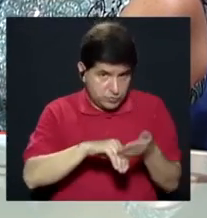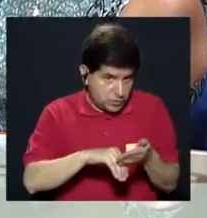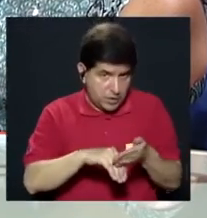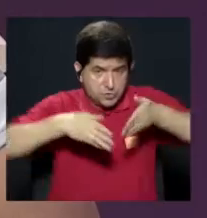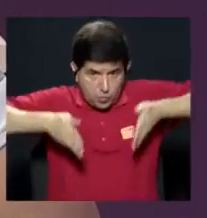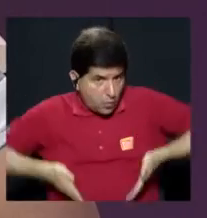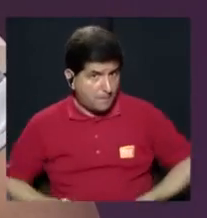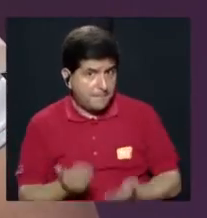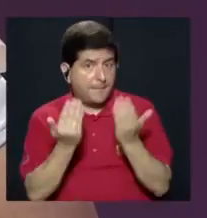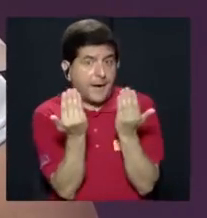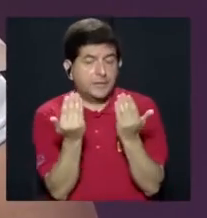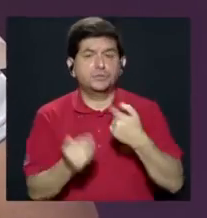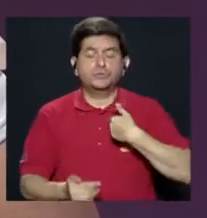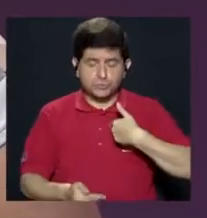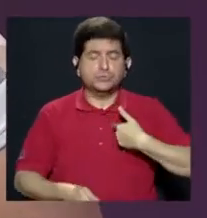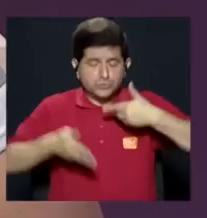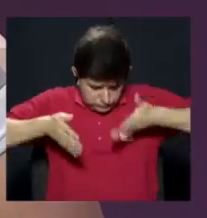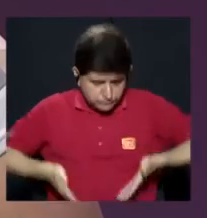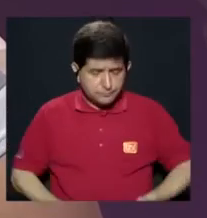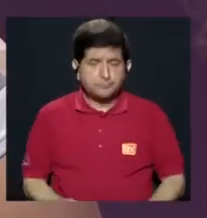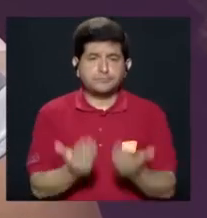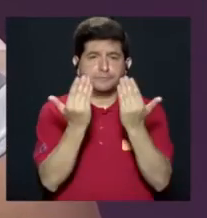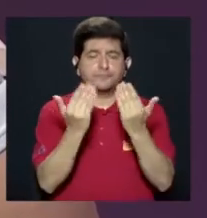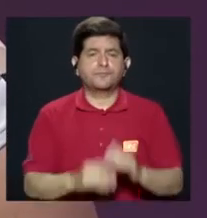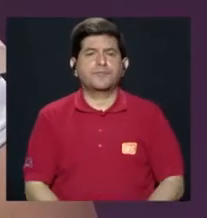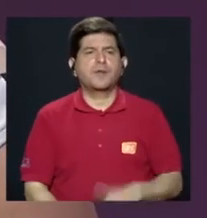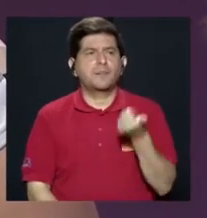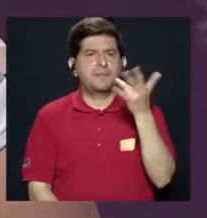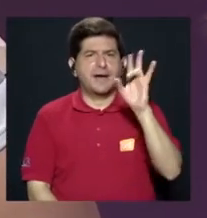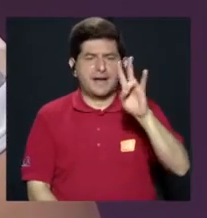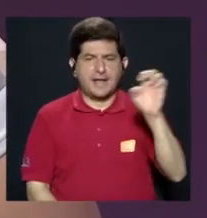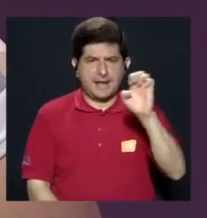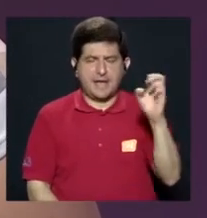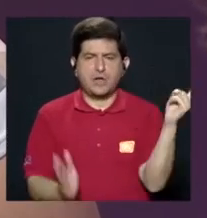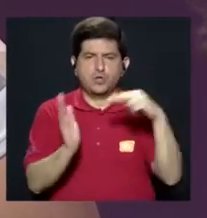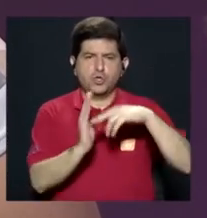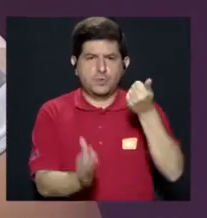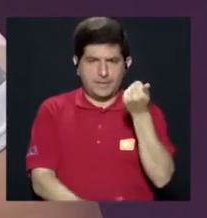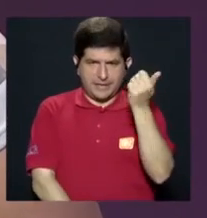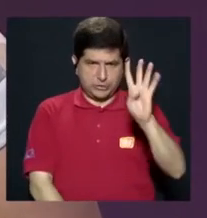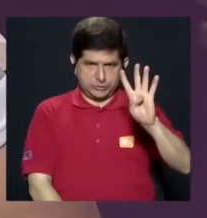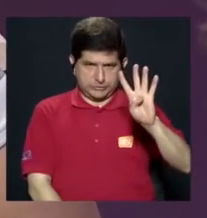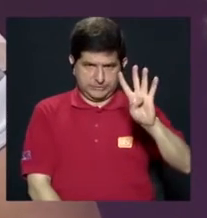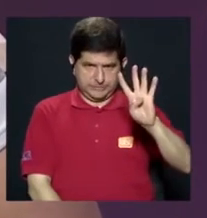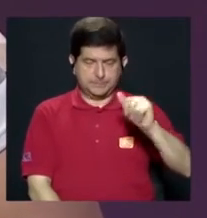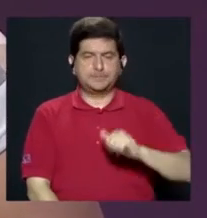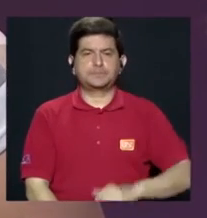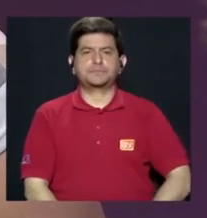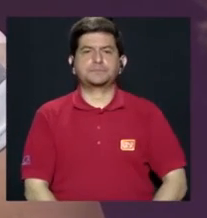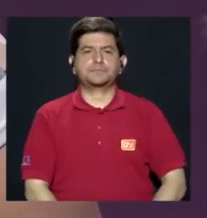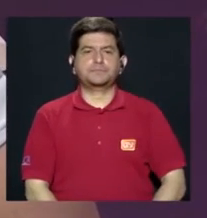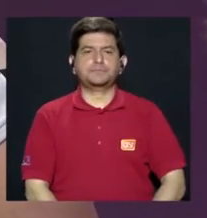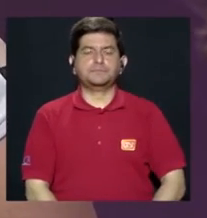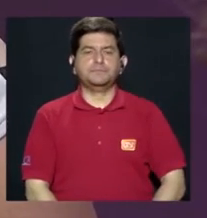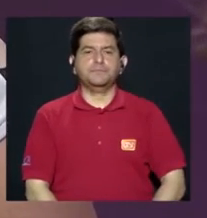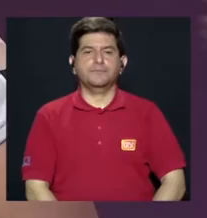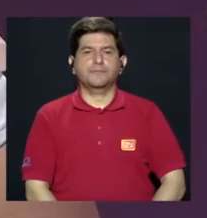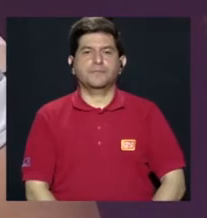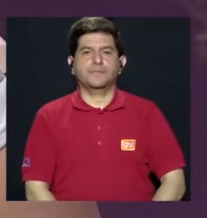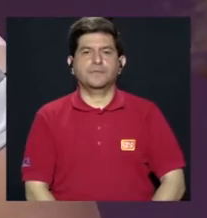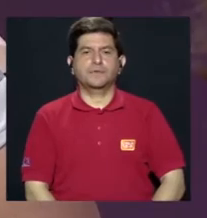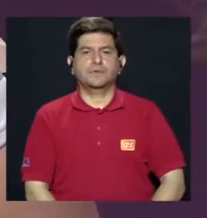parto? Yo estaba embarazada, estaba para el 17 de enero del 2014 y estaba para el